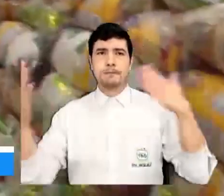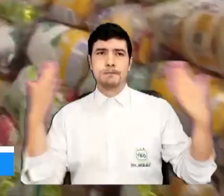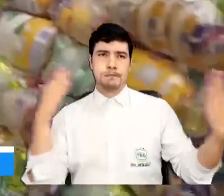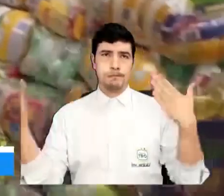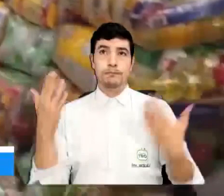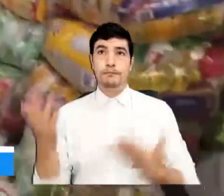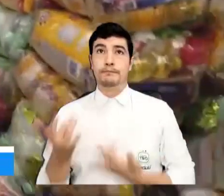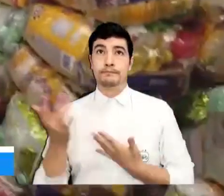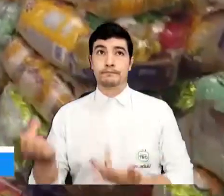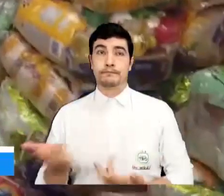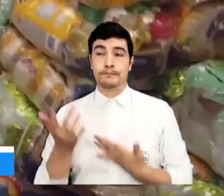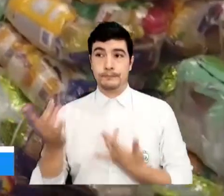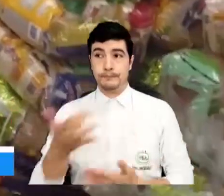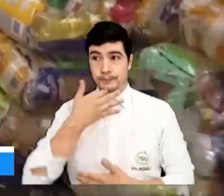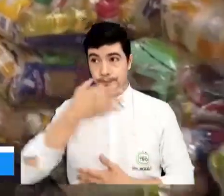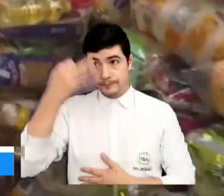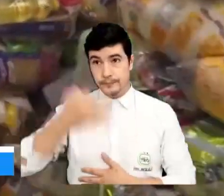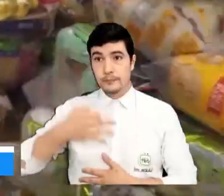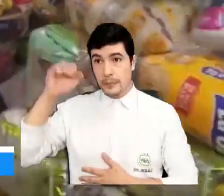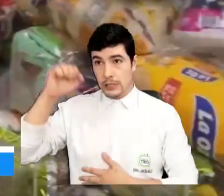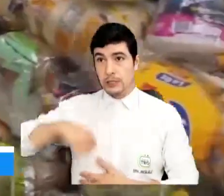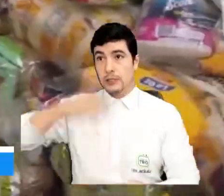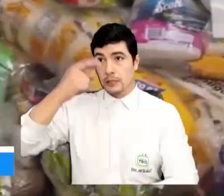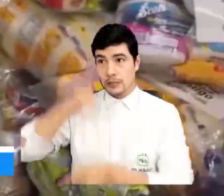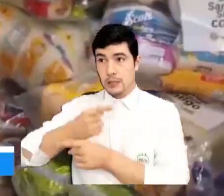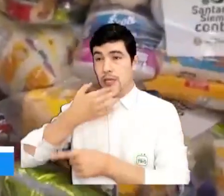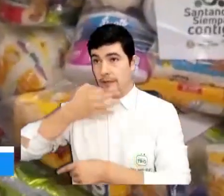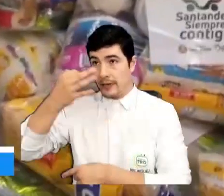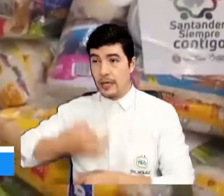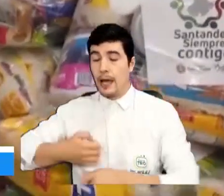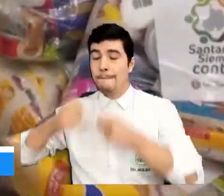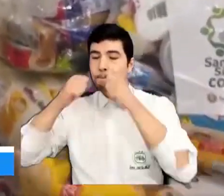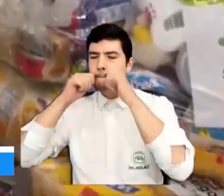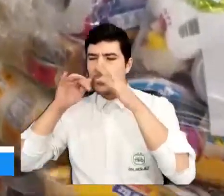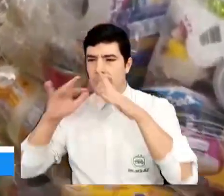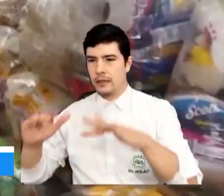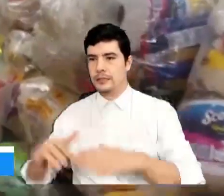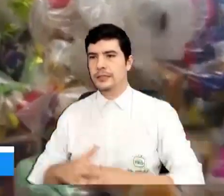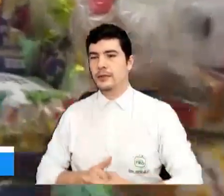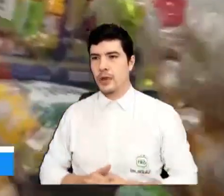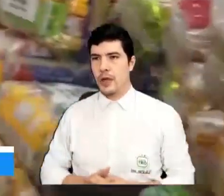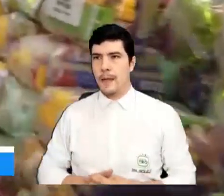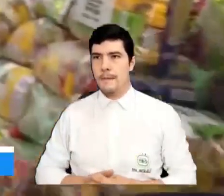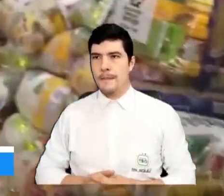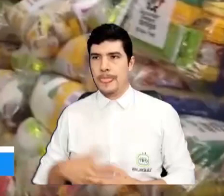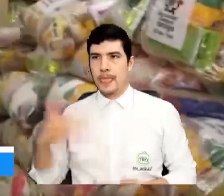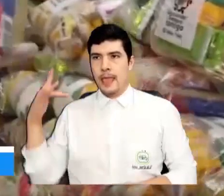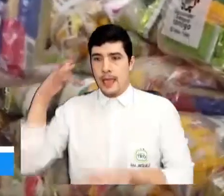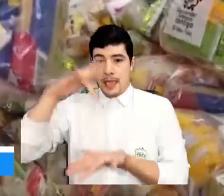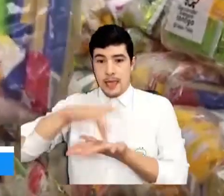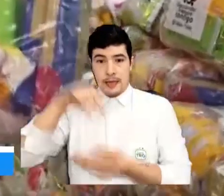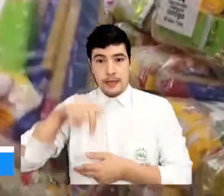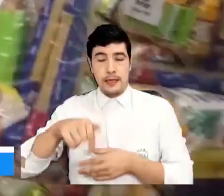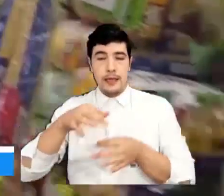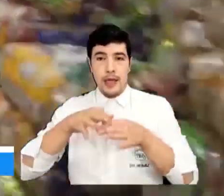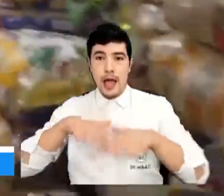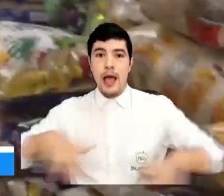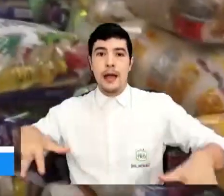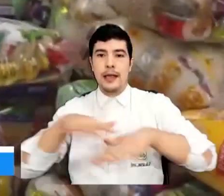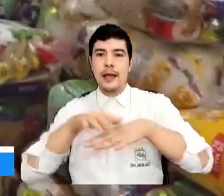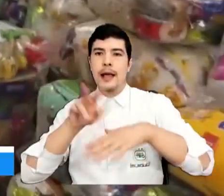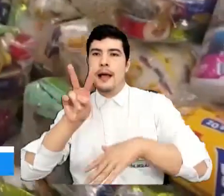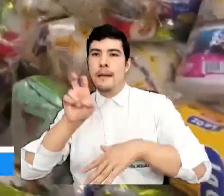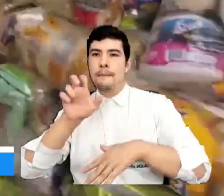ayudas a más de 19 municipios. Son más de 4.500 mercados que estarán destinados para